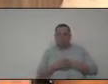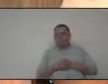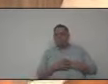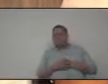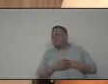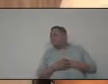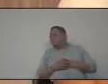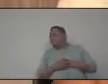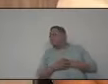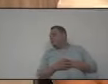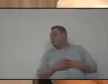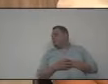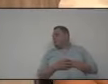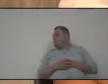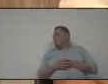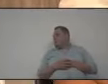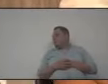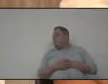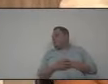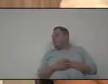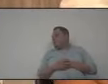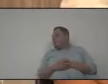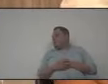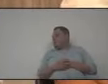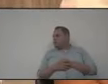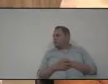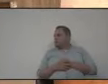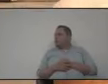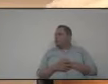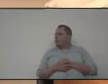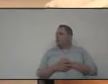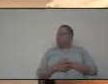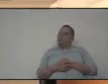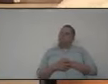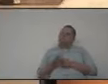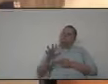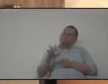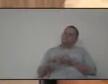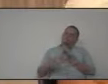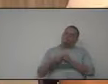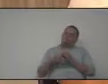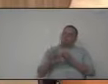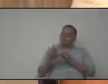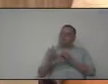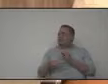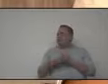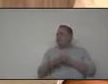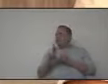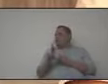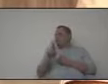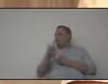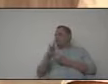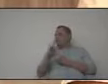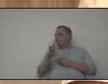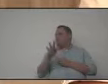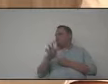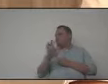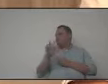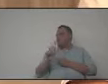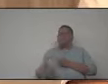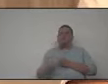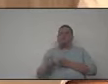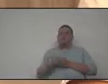Bueno, muy bien. Doctora Nuria. Otra pregunta. Sí, es que quería complementar sobre el ejercicio, doctor Ricardo, dame el favor ahí, sobre el